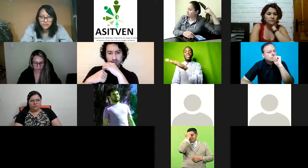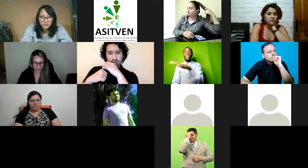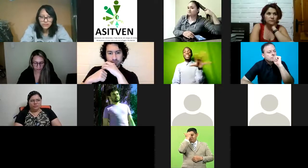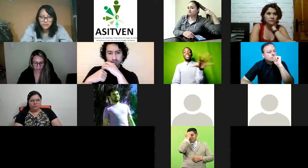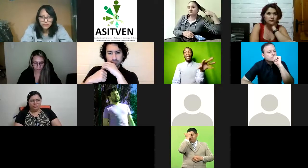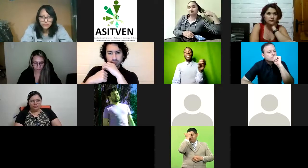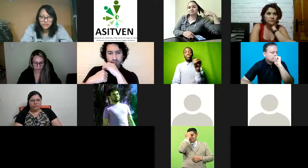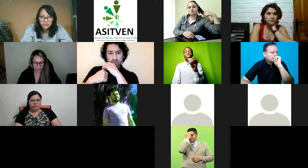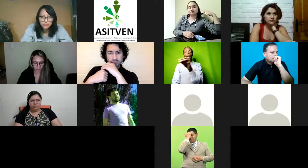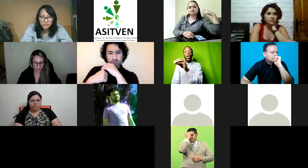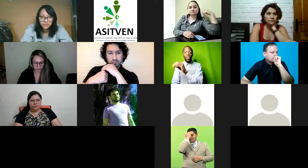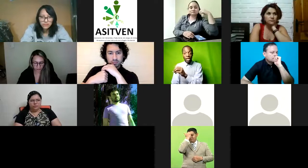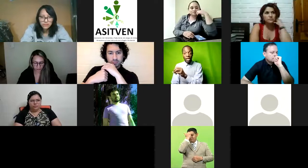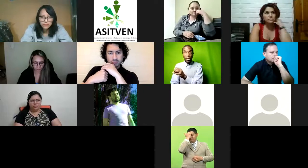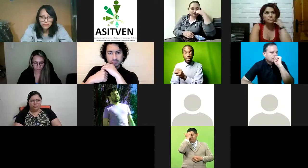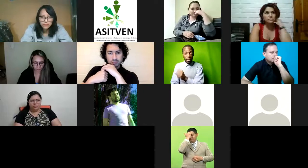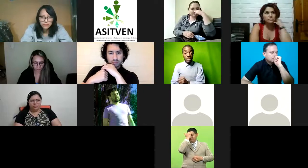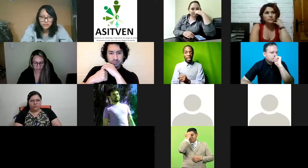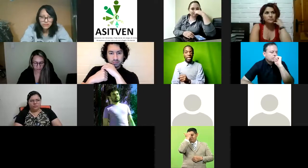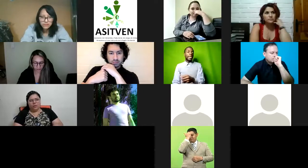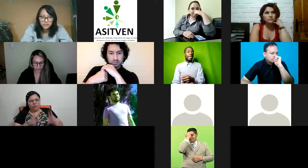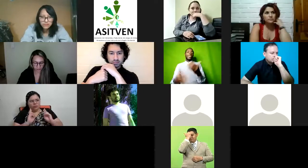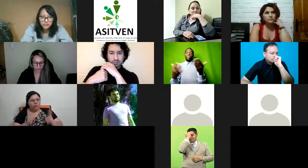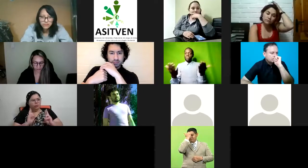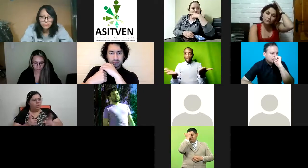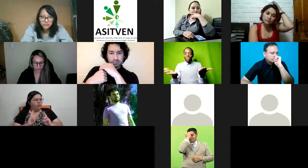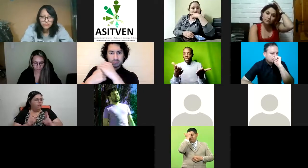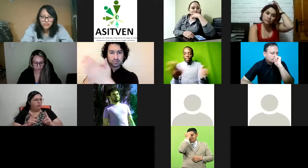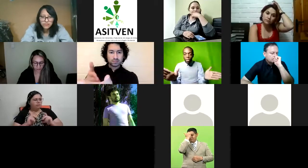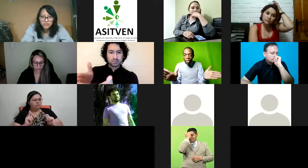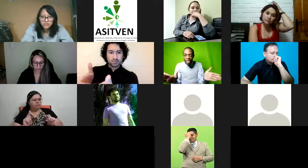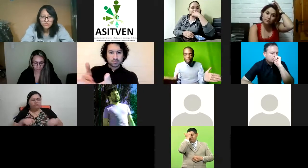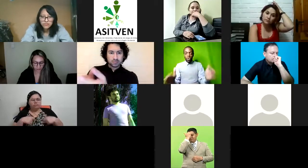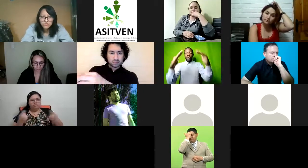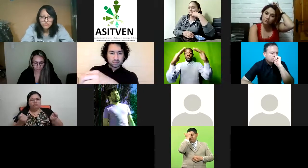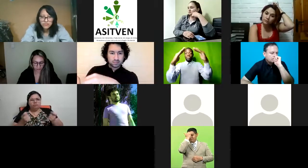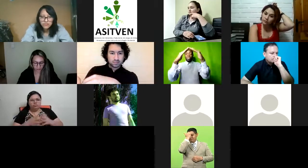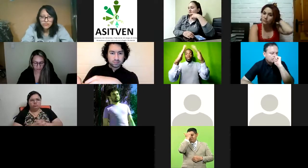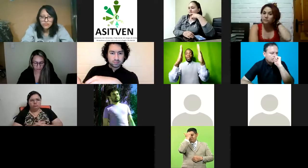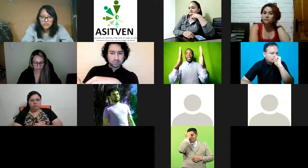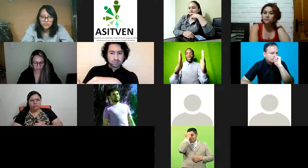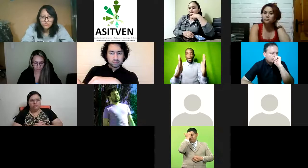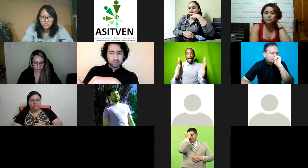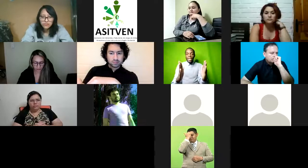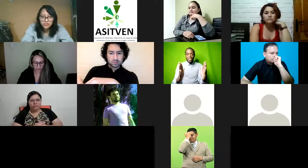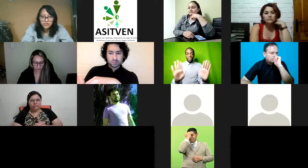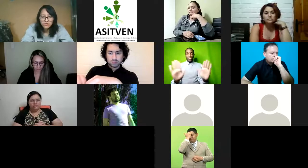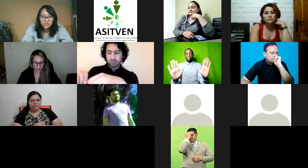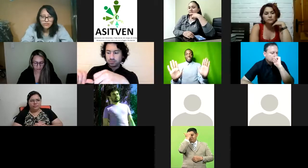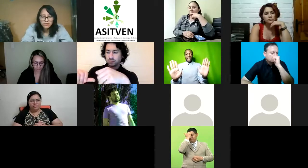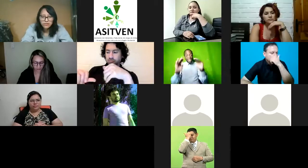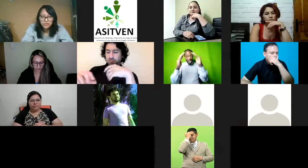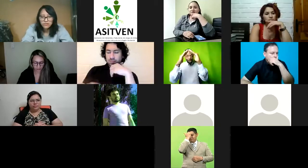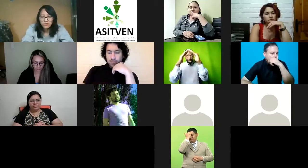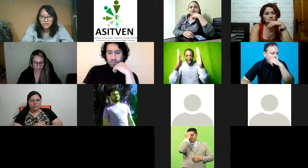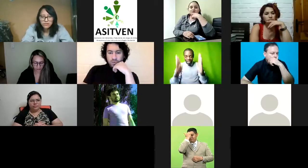lenguas de señas que resultan comunes, ¿sí? Doy ejemplos muy básicos como las casas.